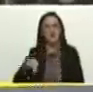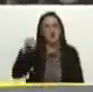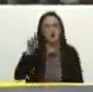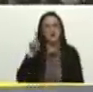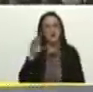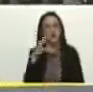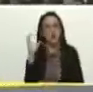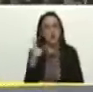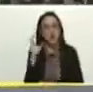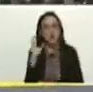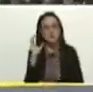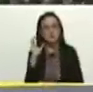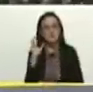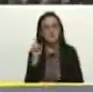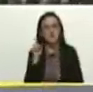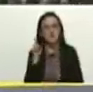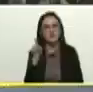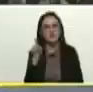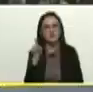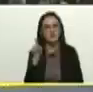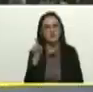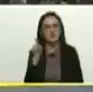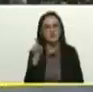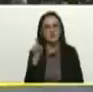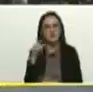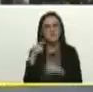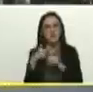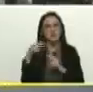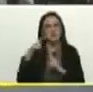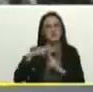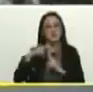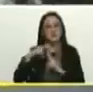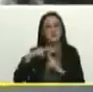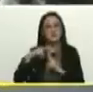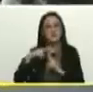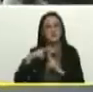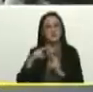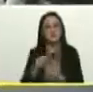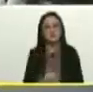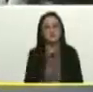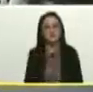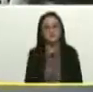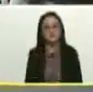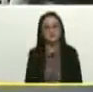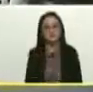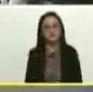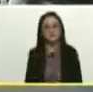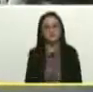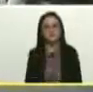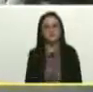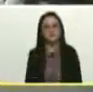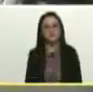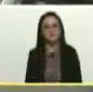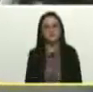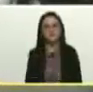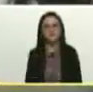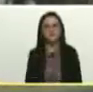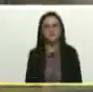Santander y el estado Táchira. Un polo allí